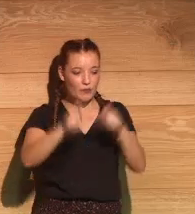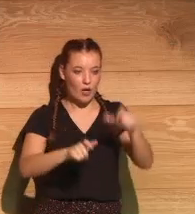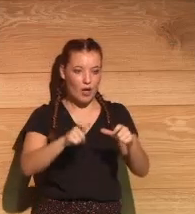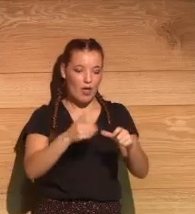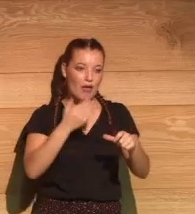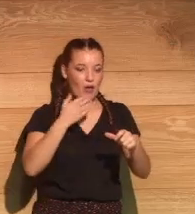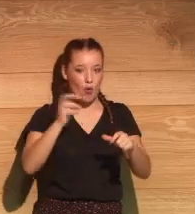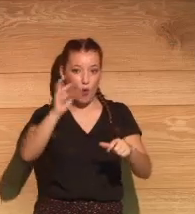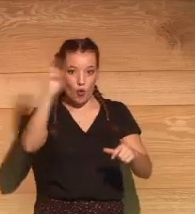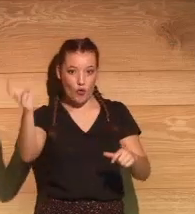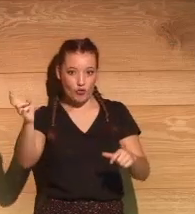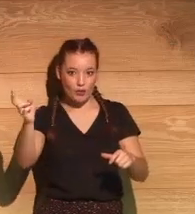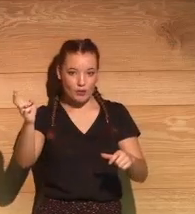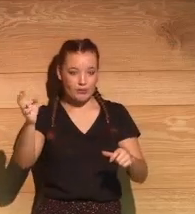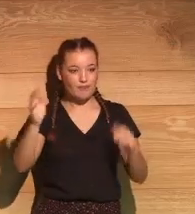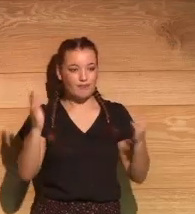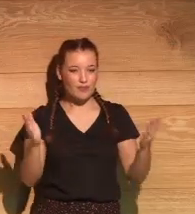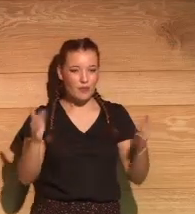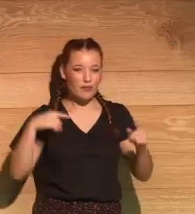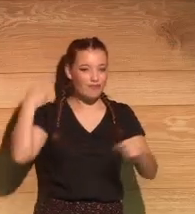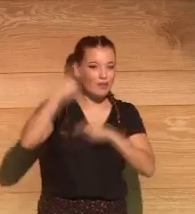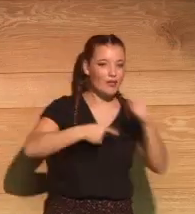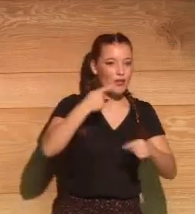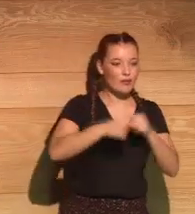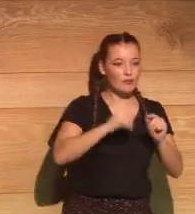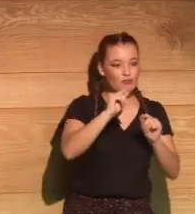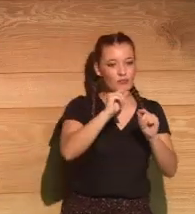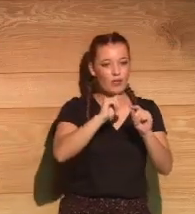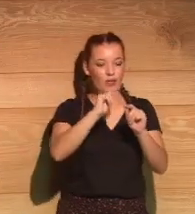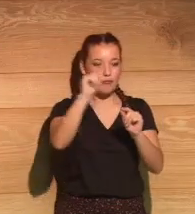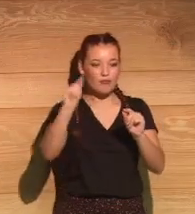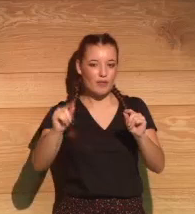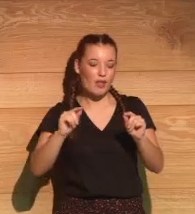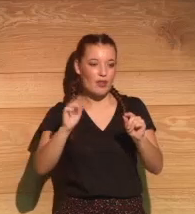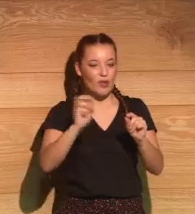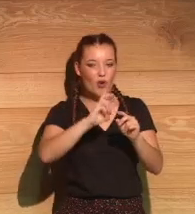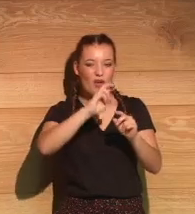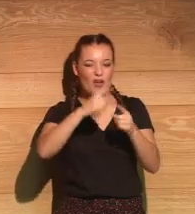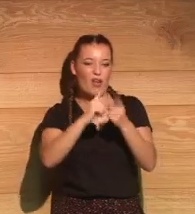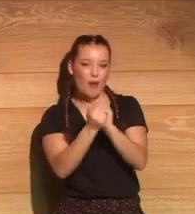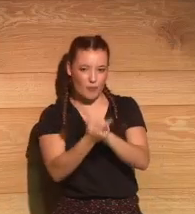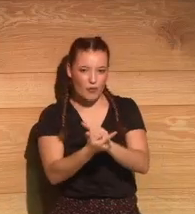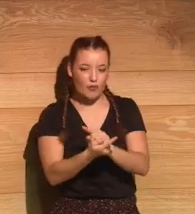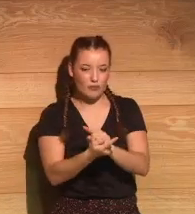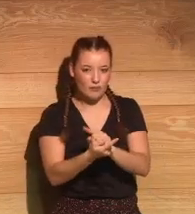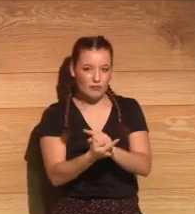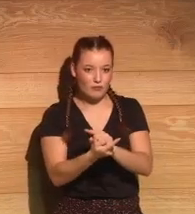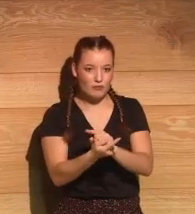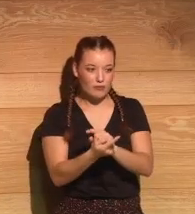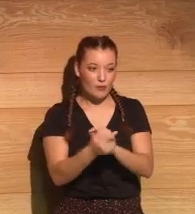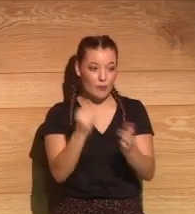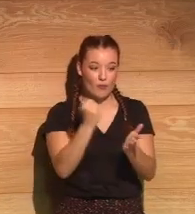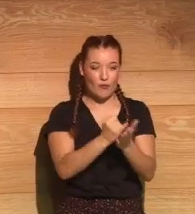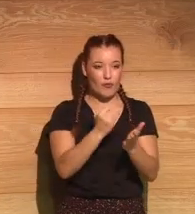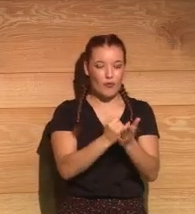figura del trasfugo generacional, no sé si os gustaría comentarla, si es a lo mejor como la prueba de que realmente